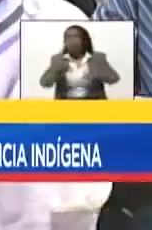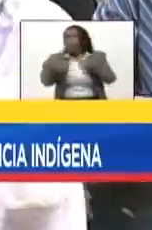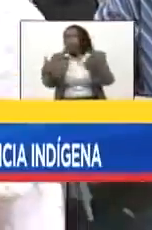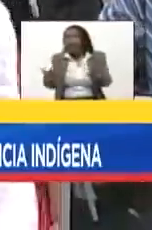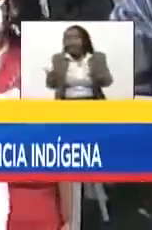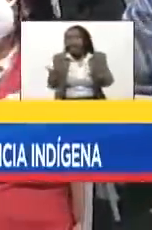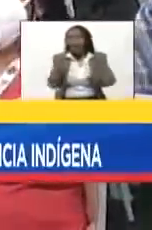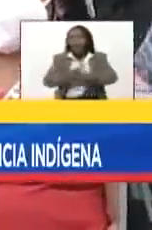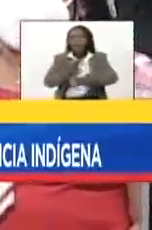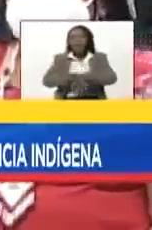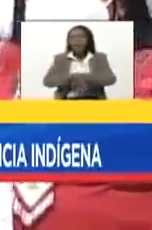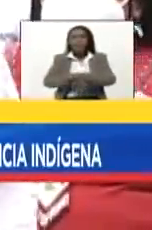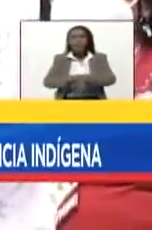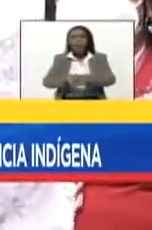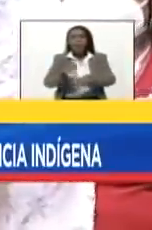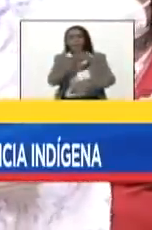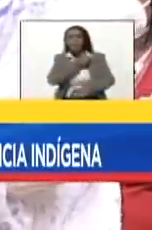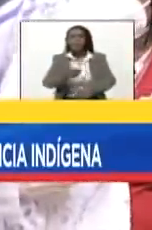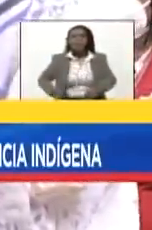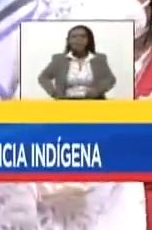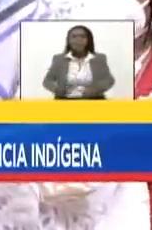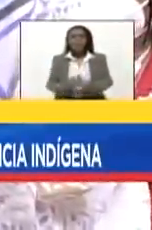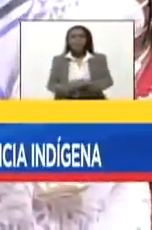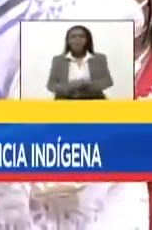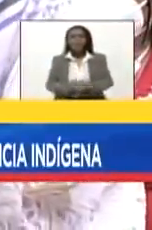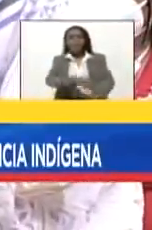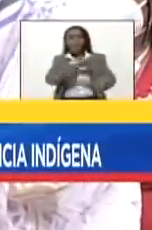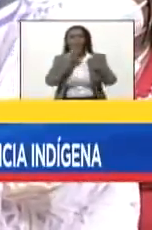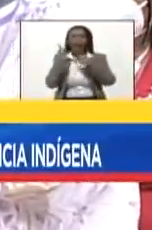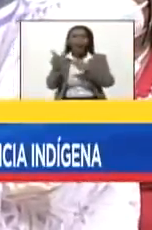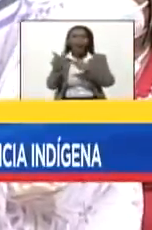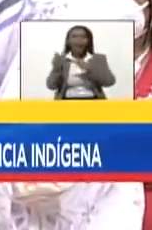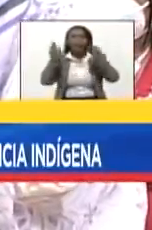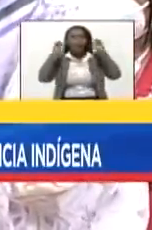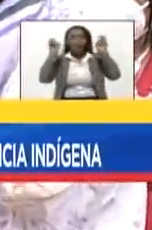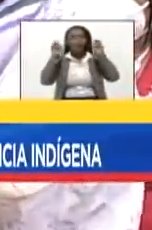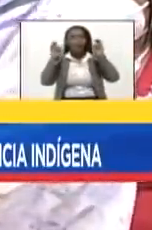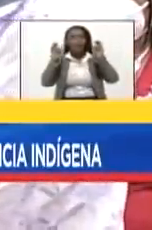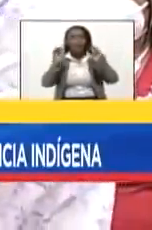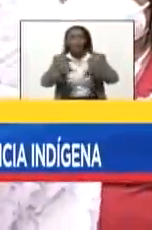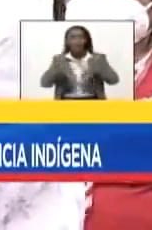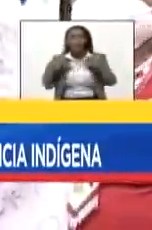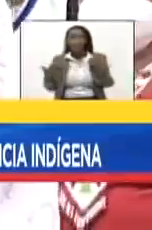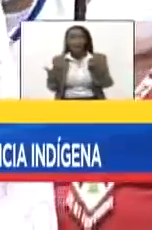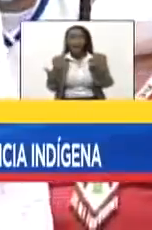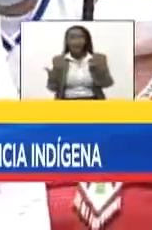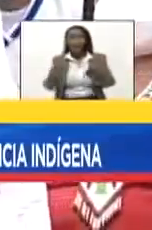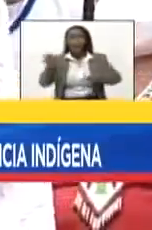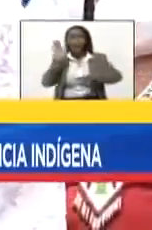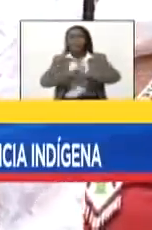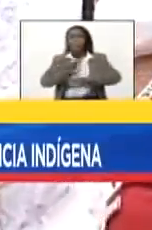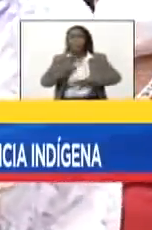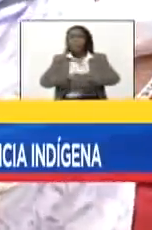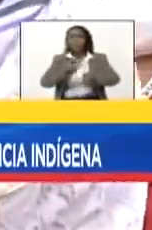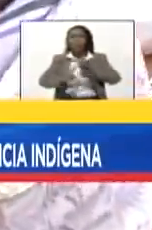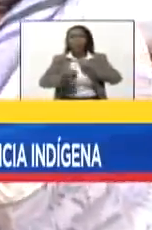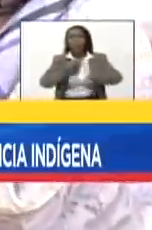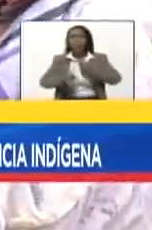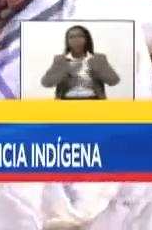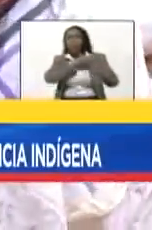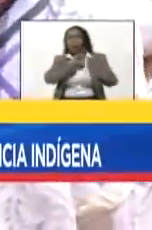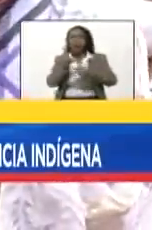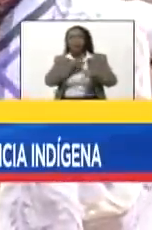las consecuencias, presidente, de ese genocidio, cuáles son las consecuencias de